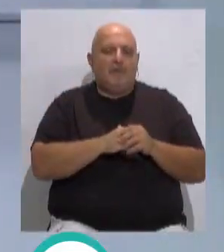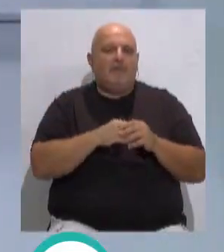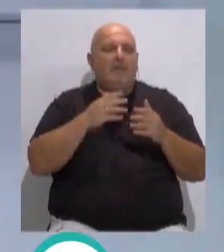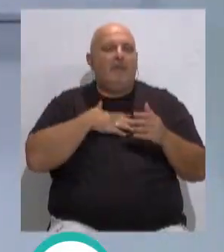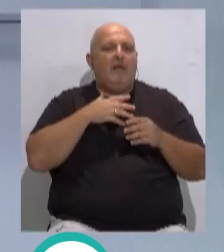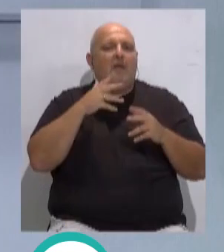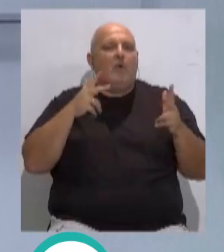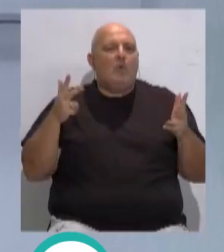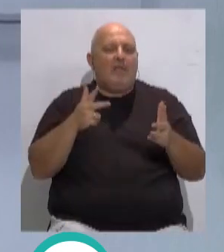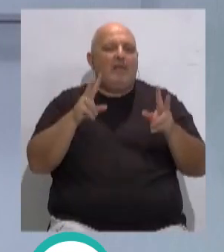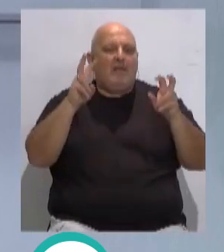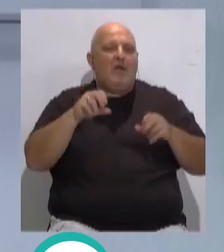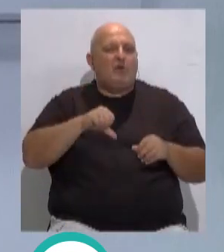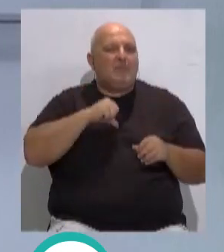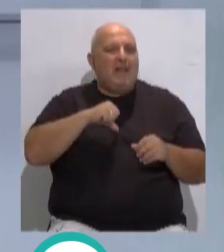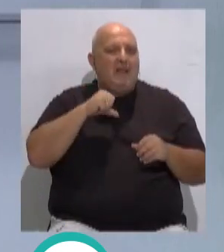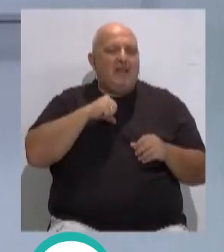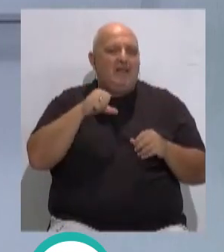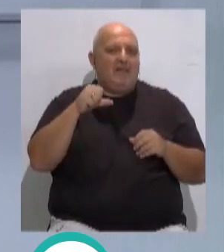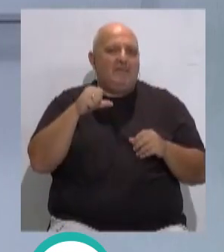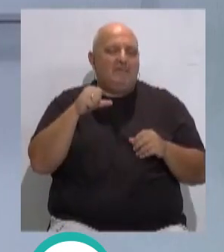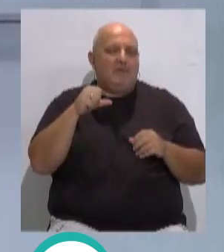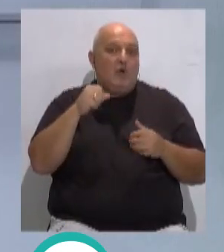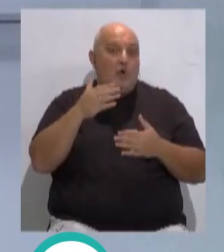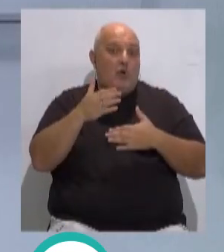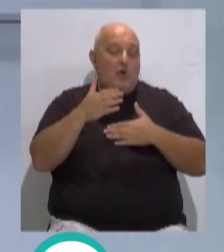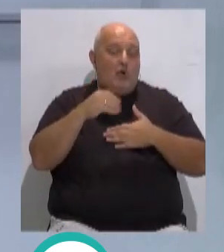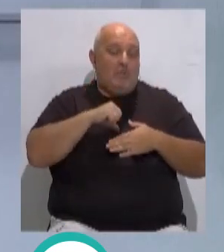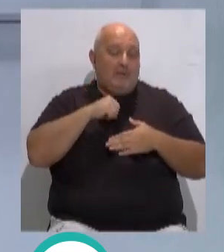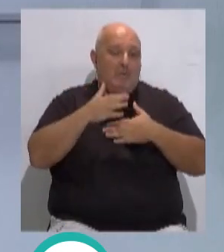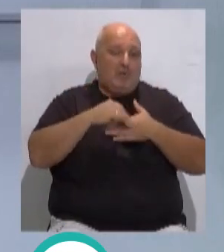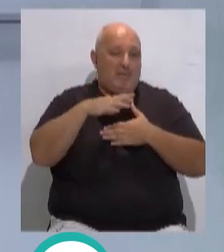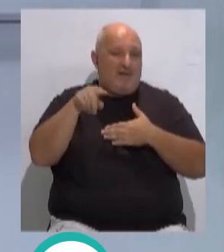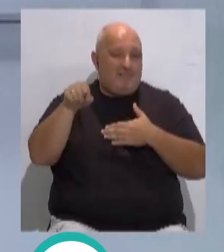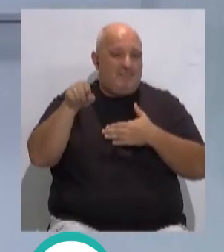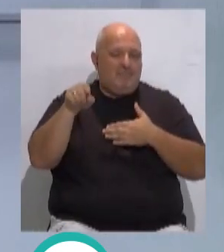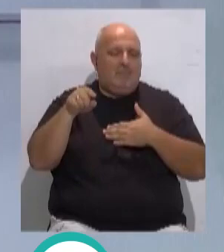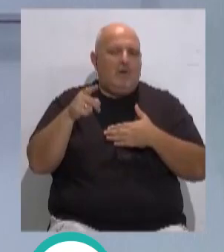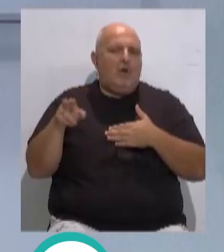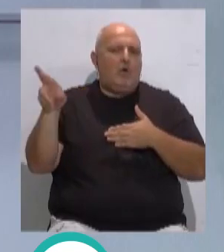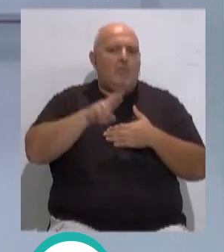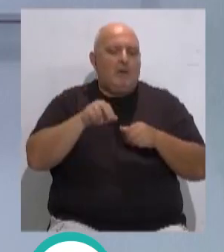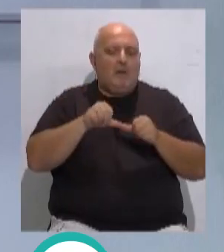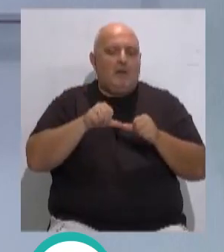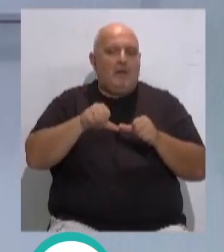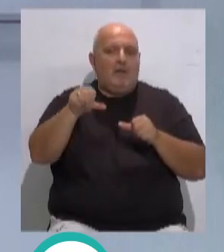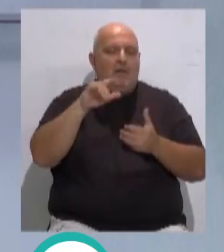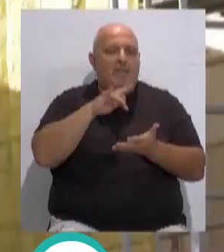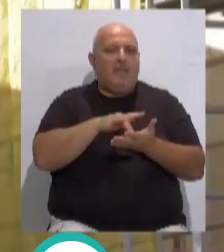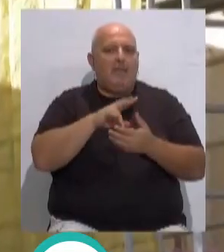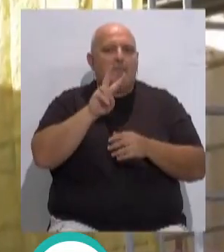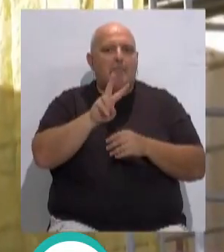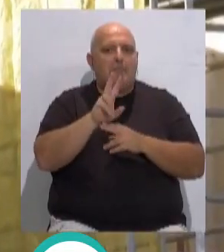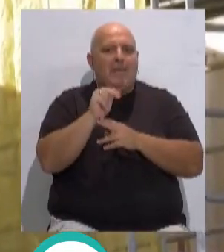Y las urgencias hospitalarias del Hospital Universitario Puerta del Mar recuperarán a partir del